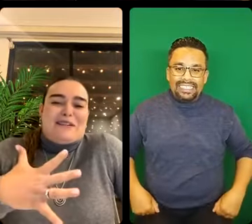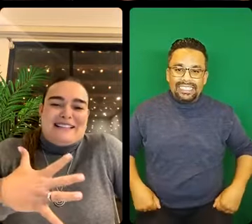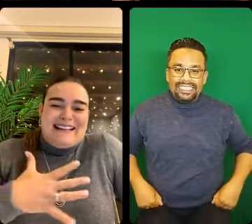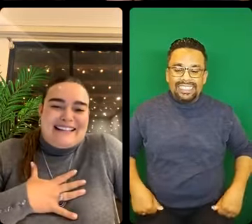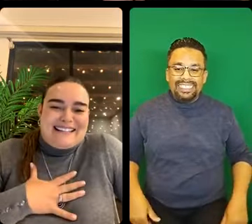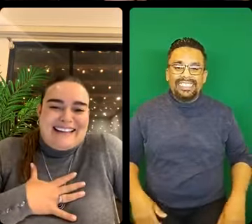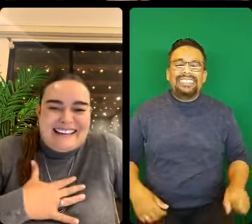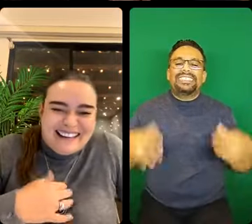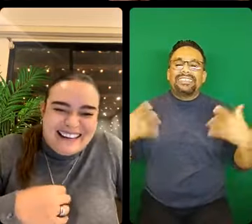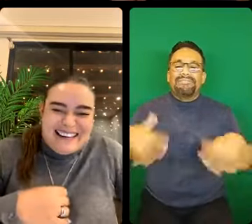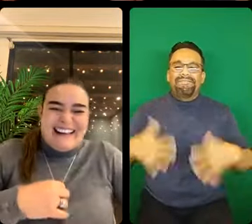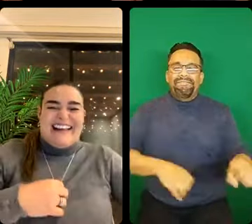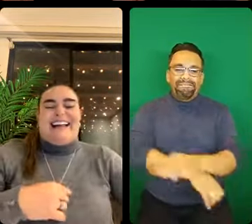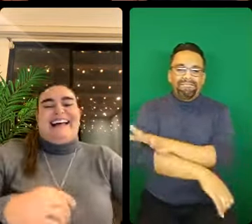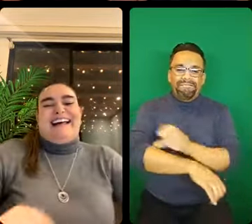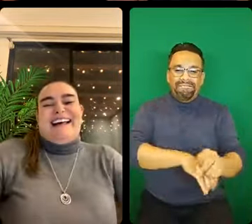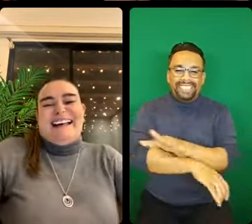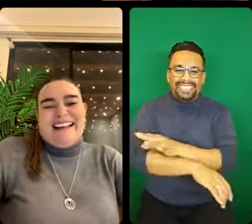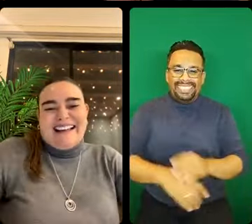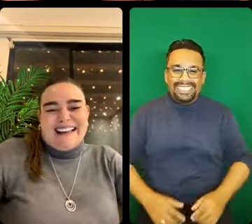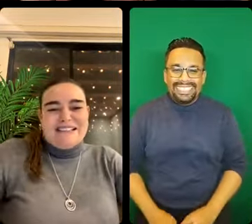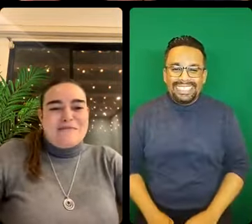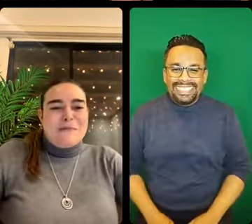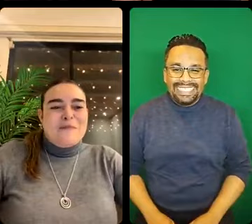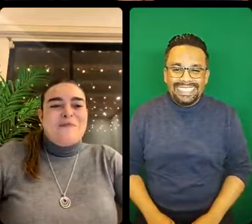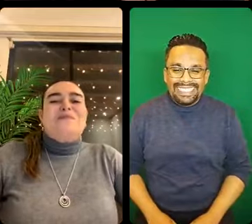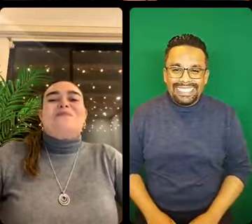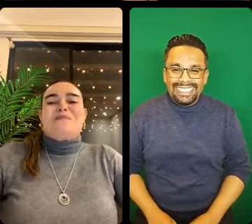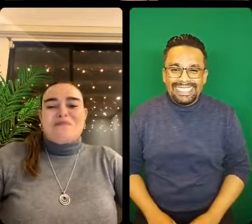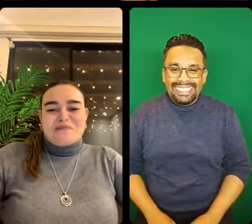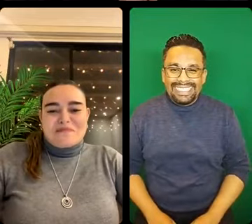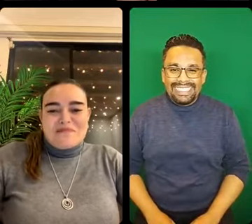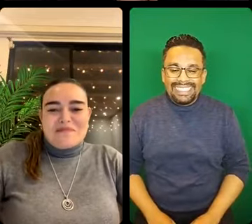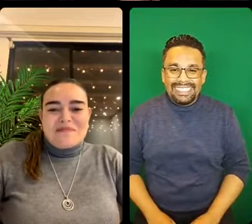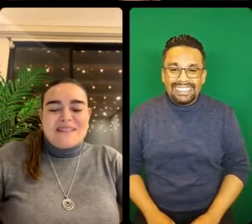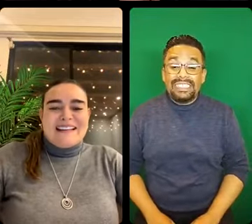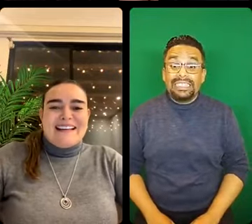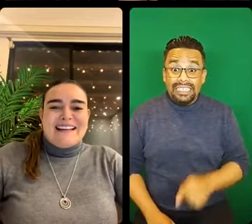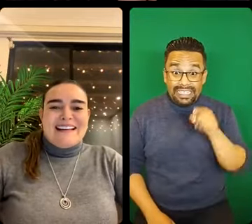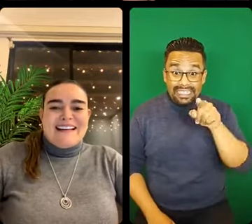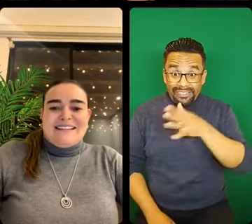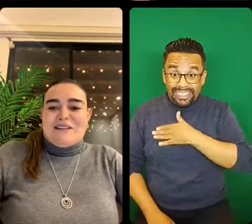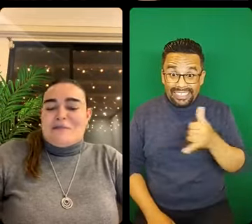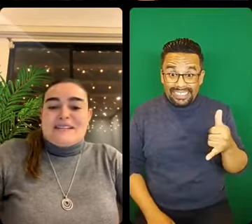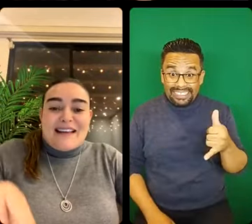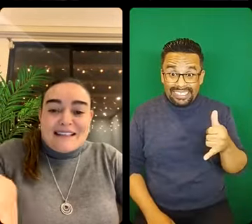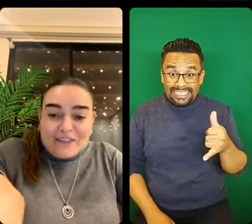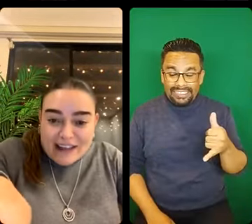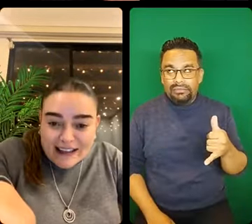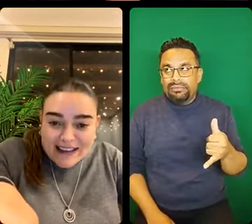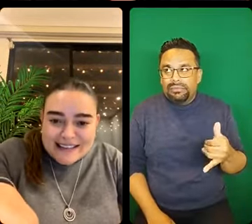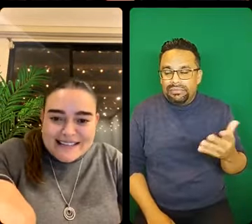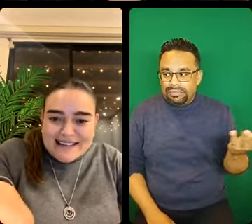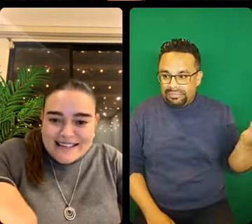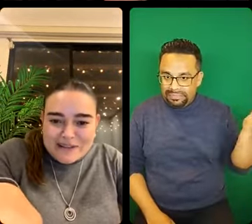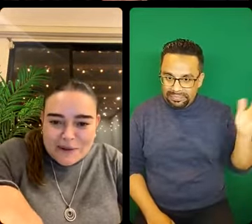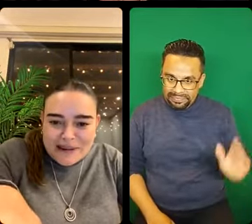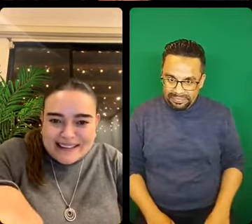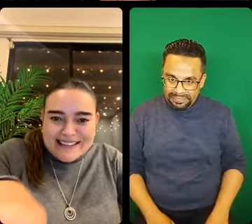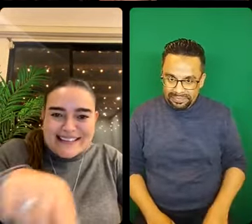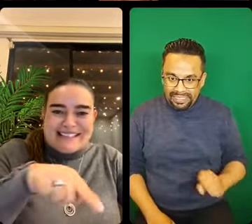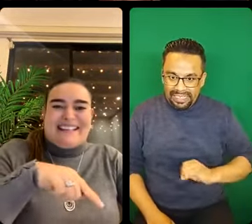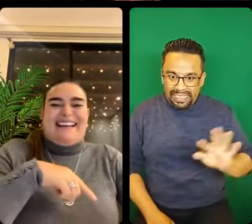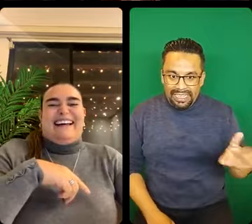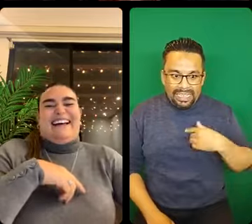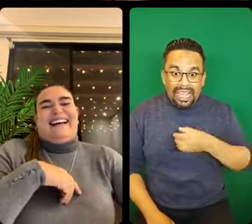Emocionada por esa lista. ¡Qué emoción! Adriana está feliz. No, pues ella fue la que acá te está diciendo